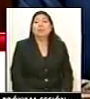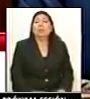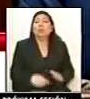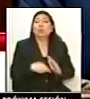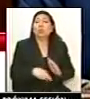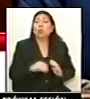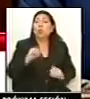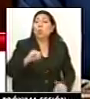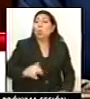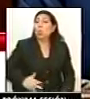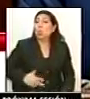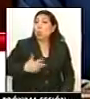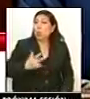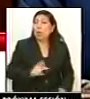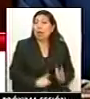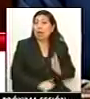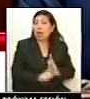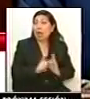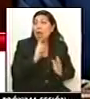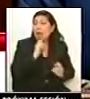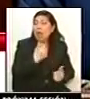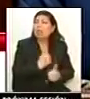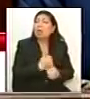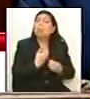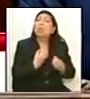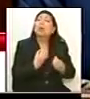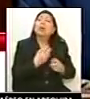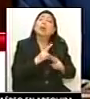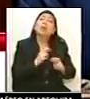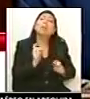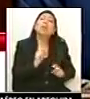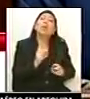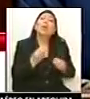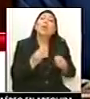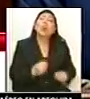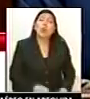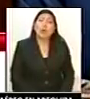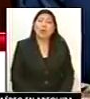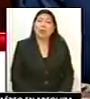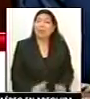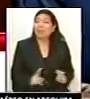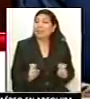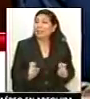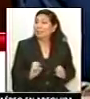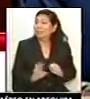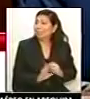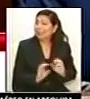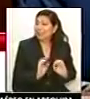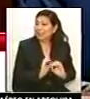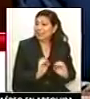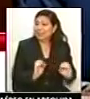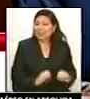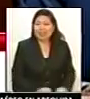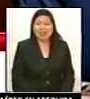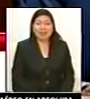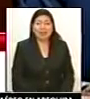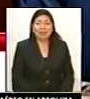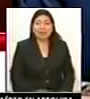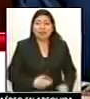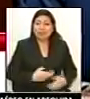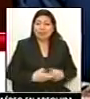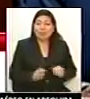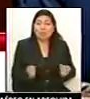de Junín, el norte de Ayacucho y de Cusco. ¿Y por qué no se explota? Porque el tema no está saneado territorialmente y va a generar